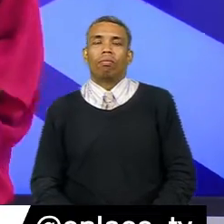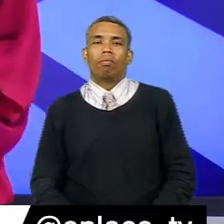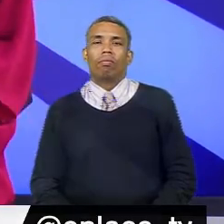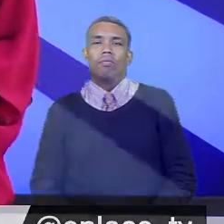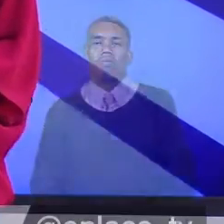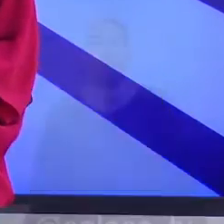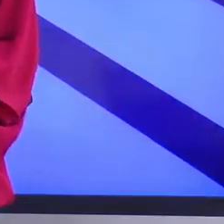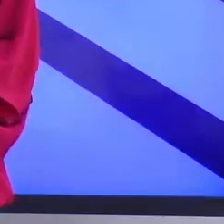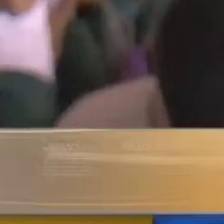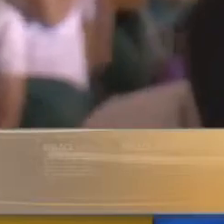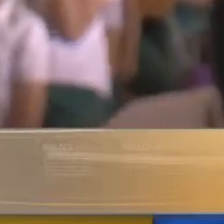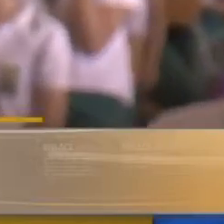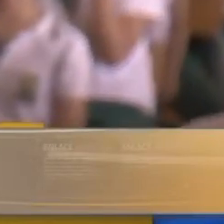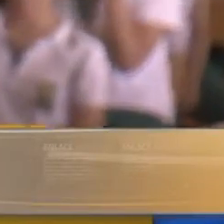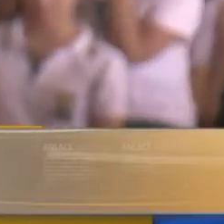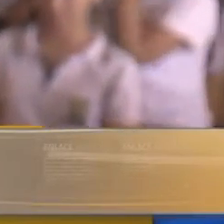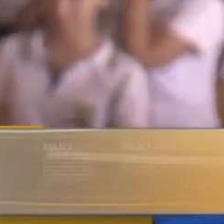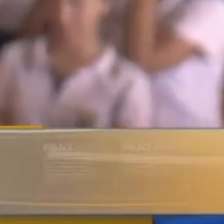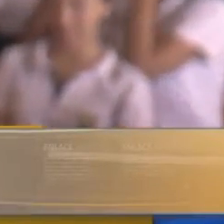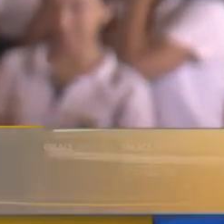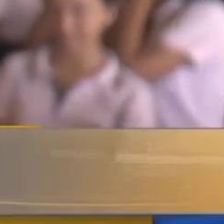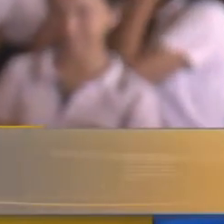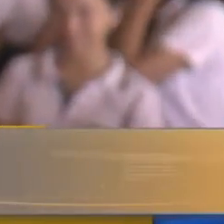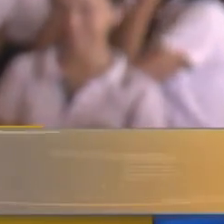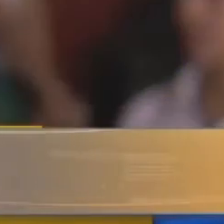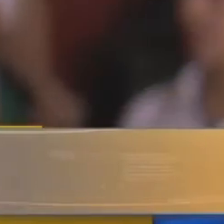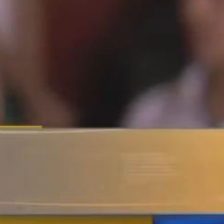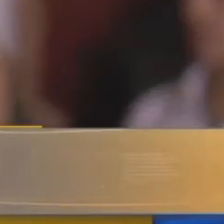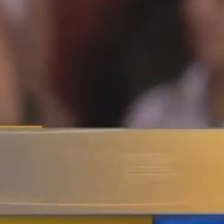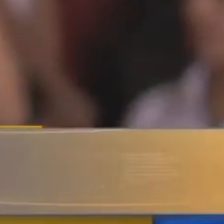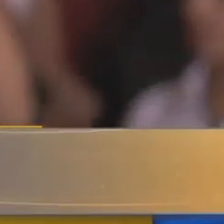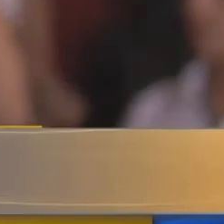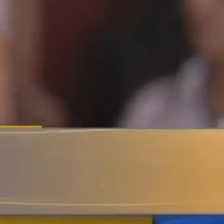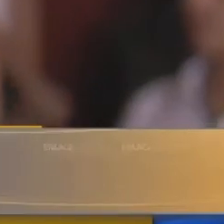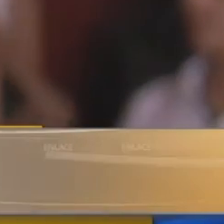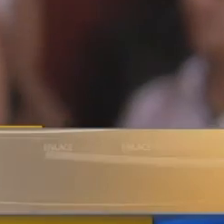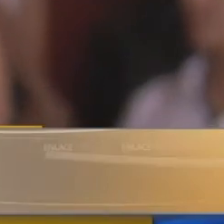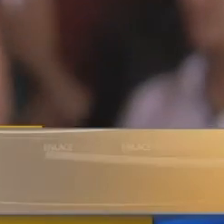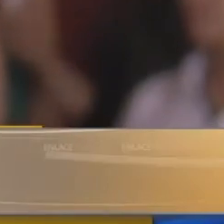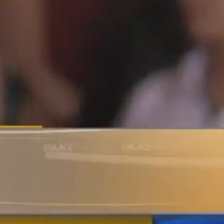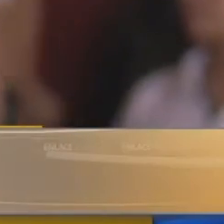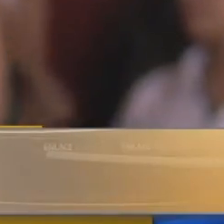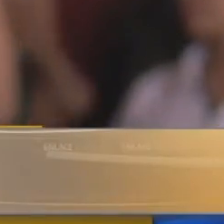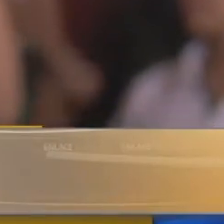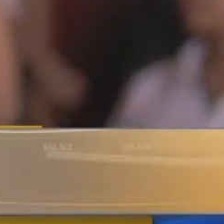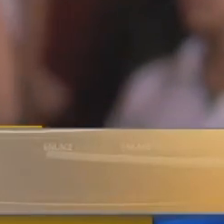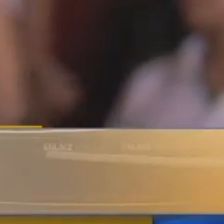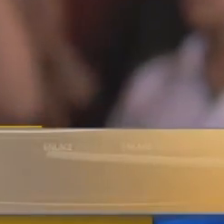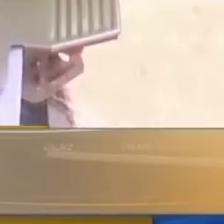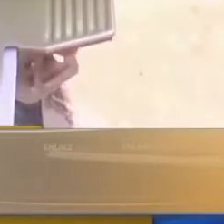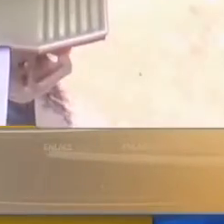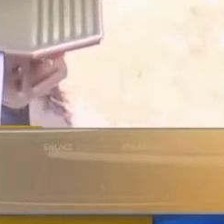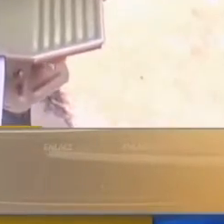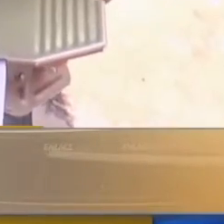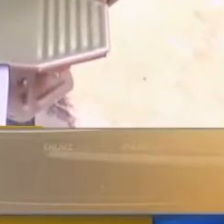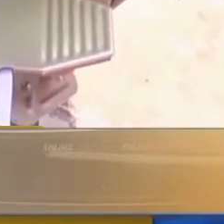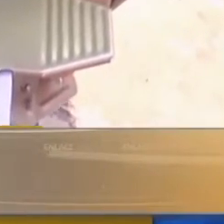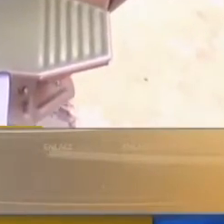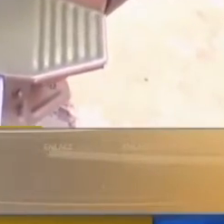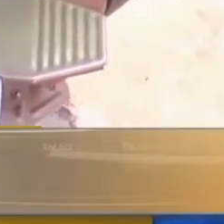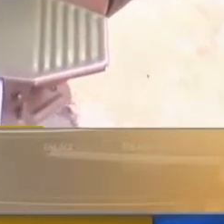ver. Policía Nacional adelantó los denominados registros pedagógicos en la institución educativa El Castillo. Jeringas, tijeras y